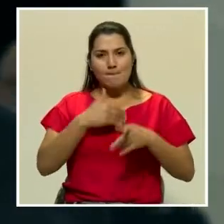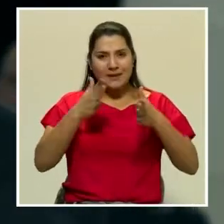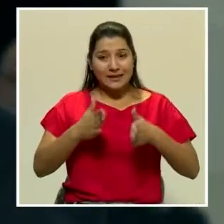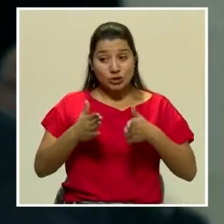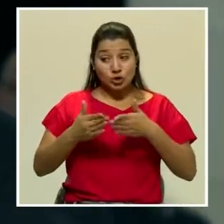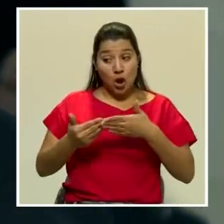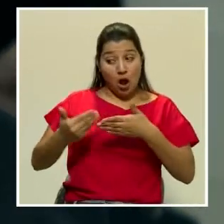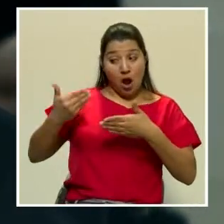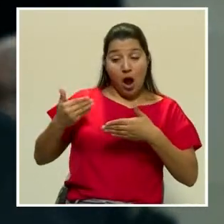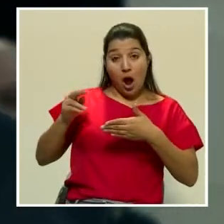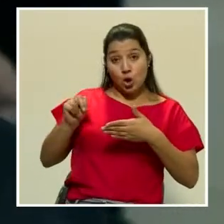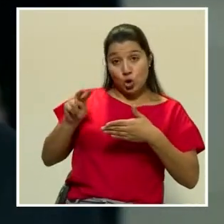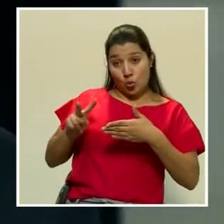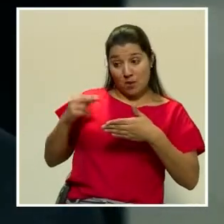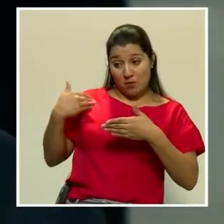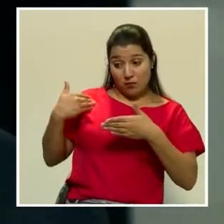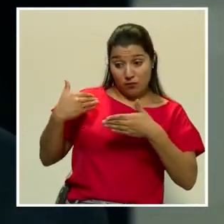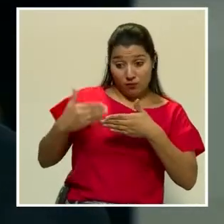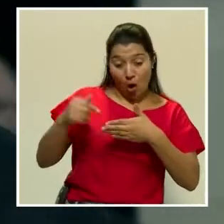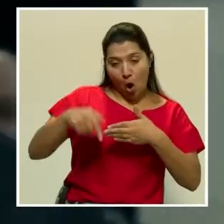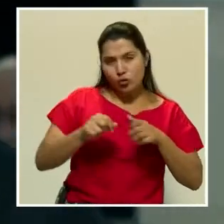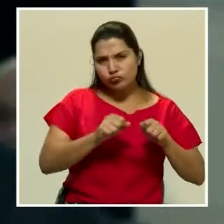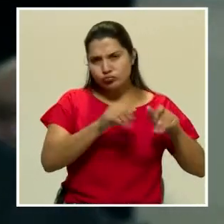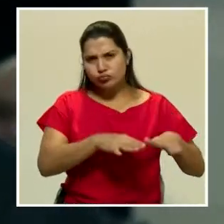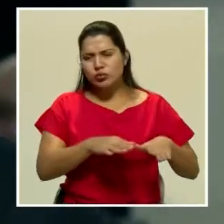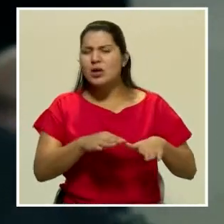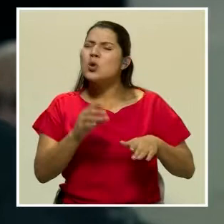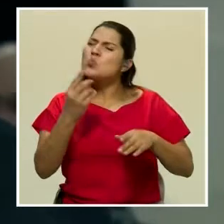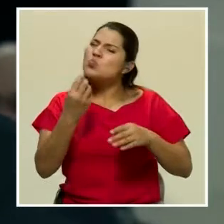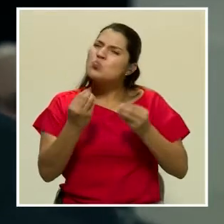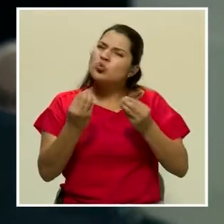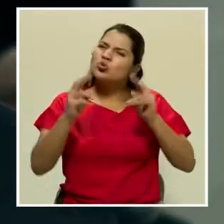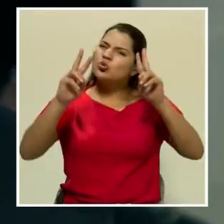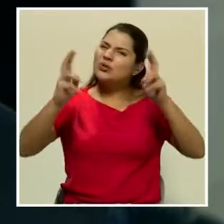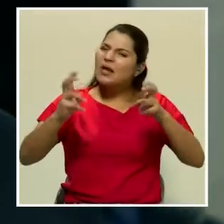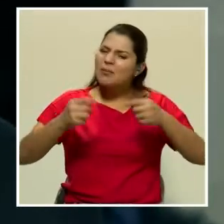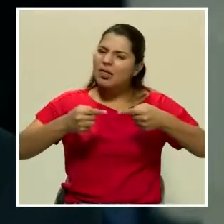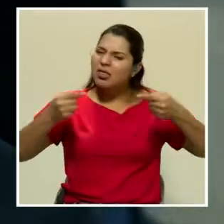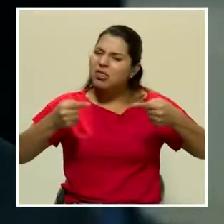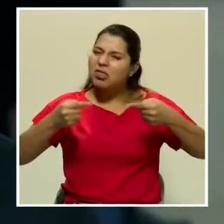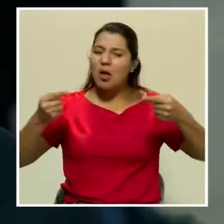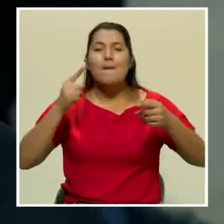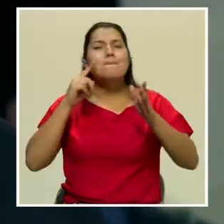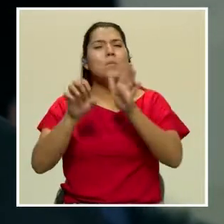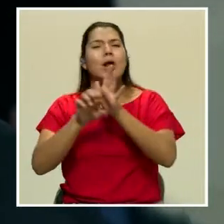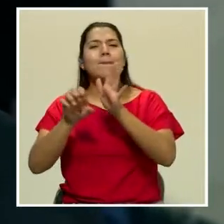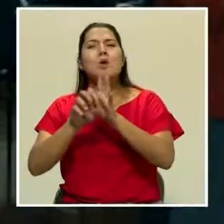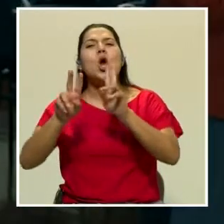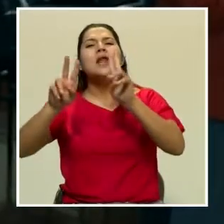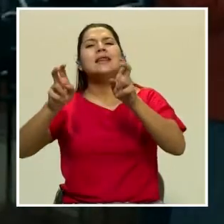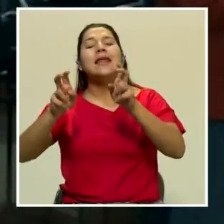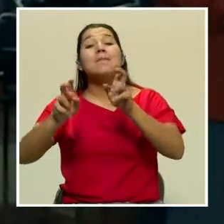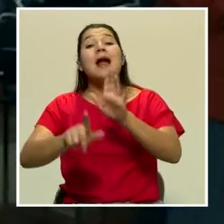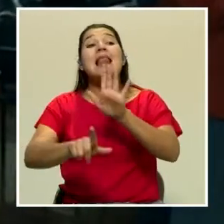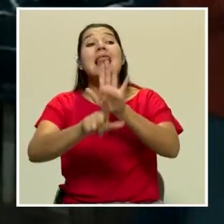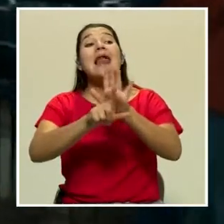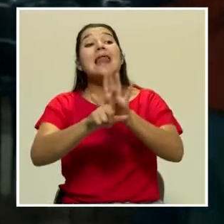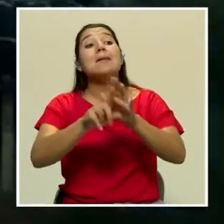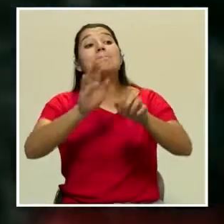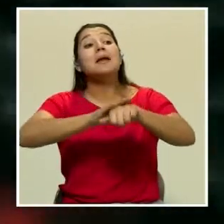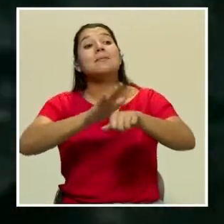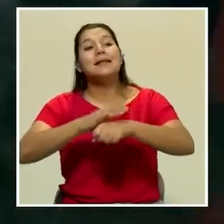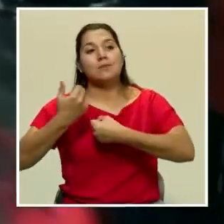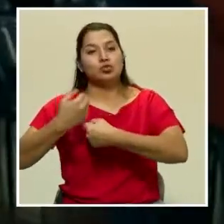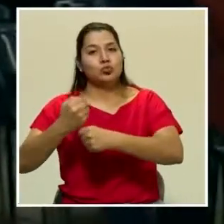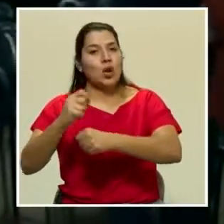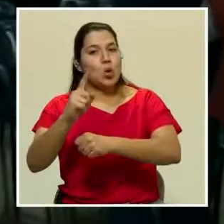generaron polémica. Una de ellas, la ley para exonerar a las municipalidades de la regla fiscal. Chávez había solicitado vetar la ley, mientras que el presidente